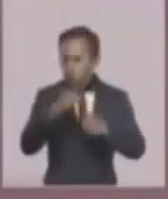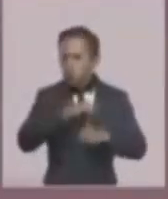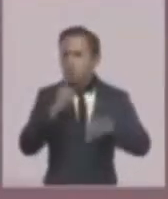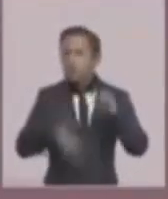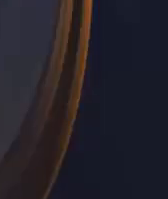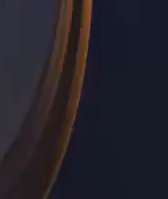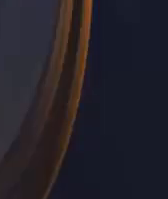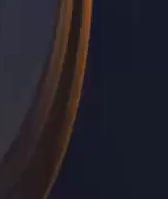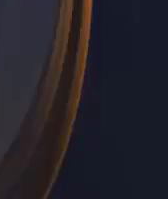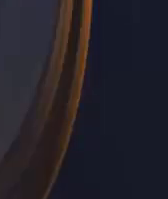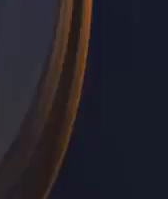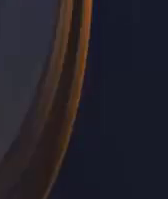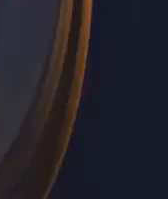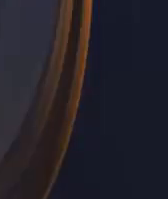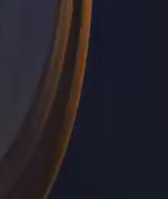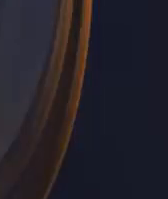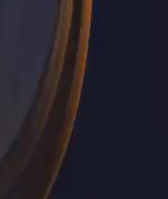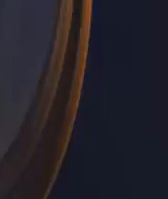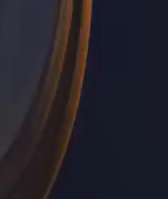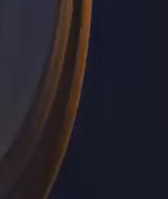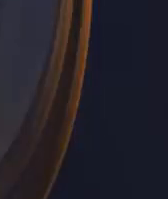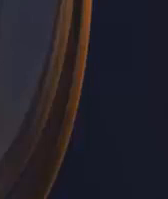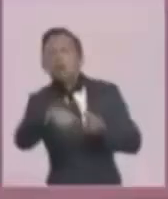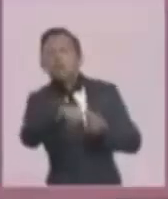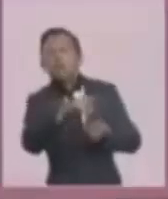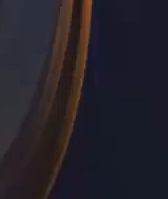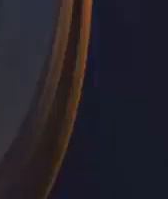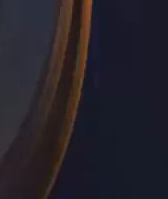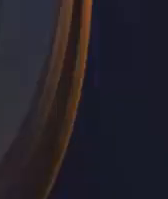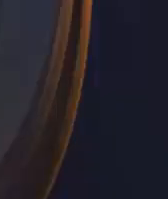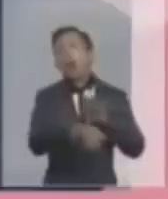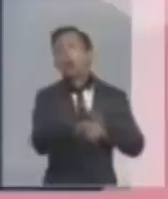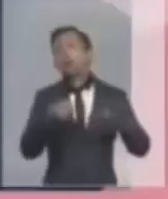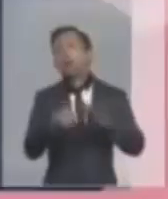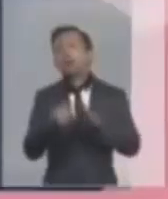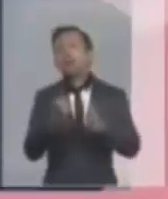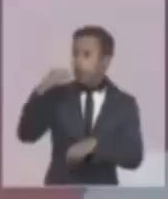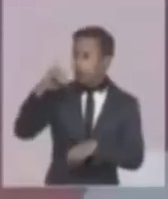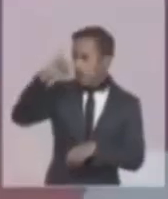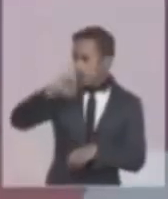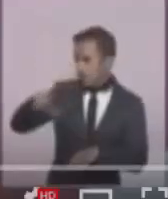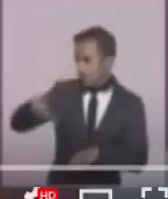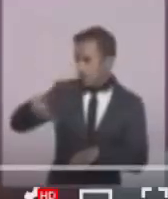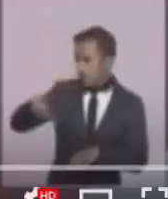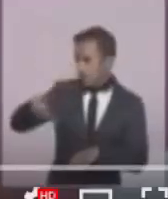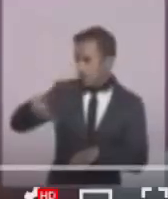La pregunta es... ¿Podrán Google y Tiro al Blanco cruzar a salvo? No. No.